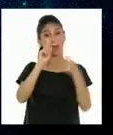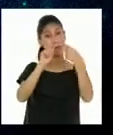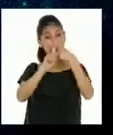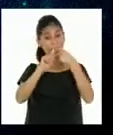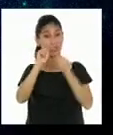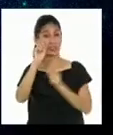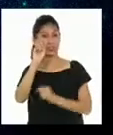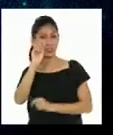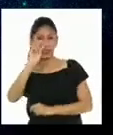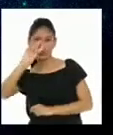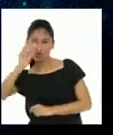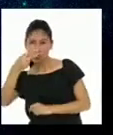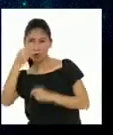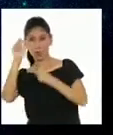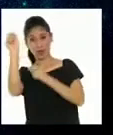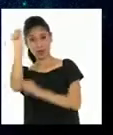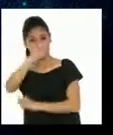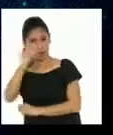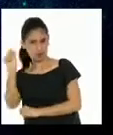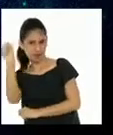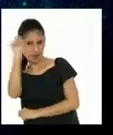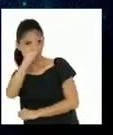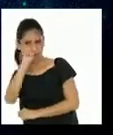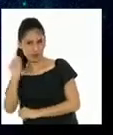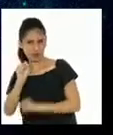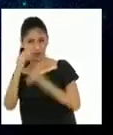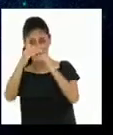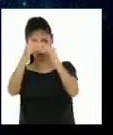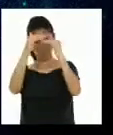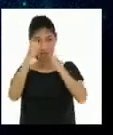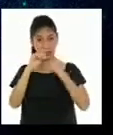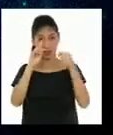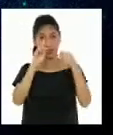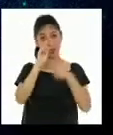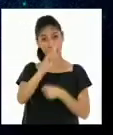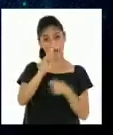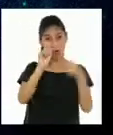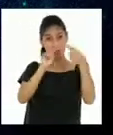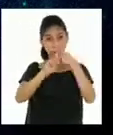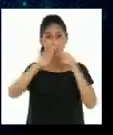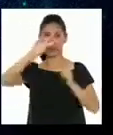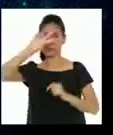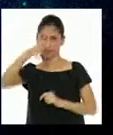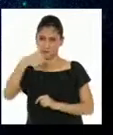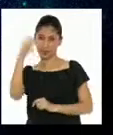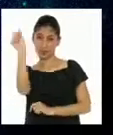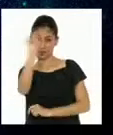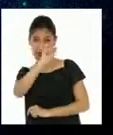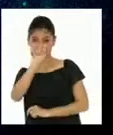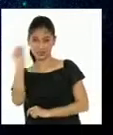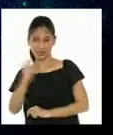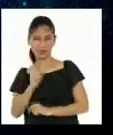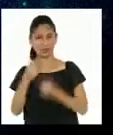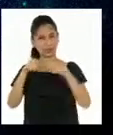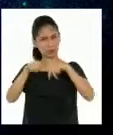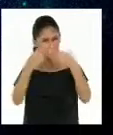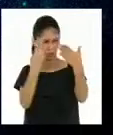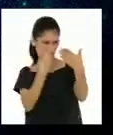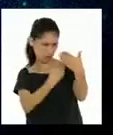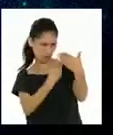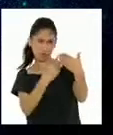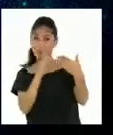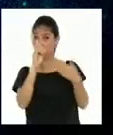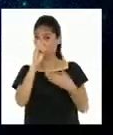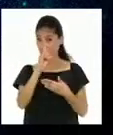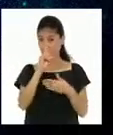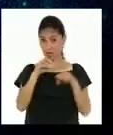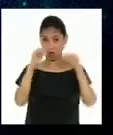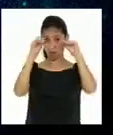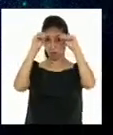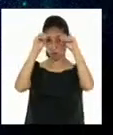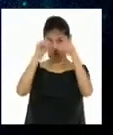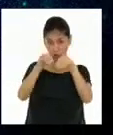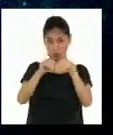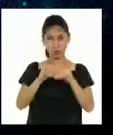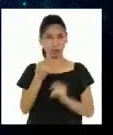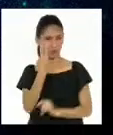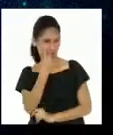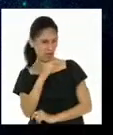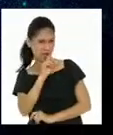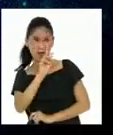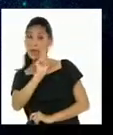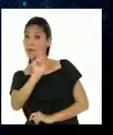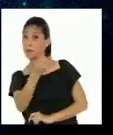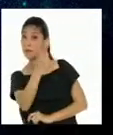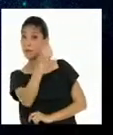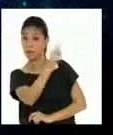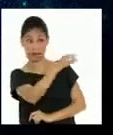S, así sucesivamente. Como a D le dimos el valor 2, el primer estudiante elegido es el que tiene el número de